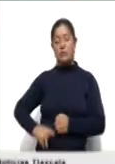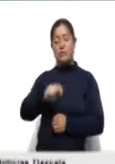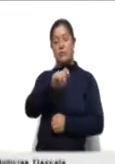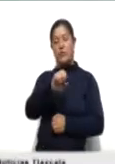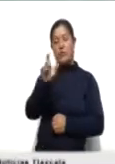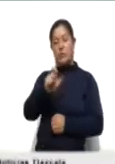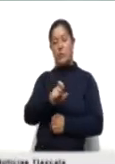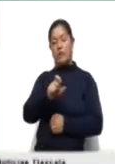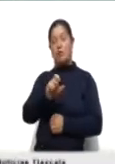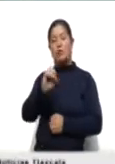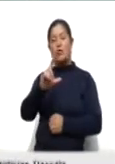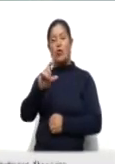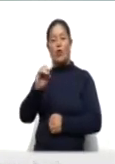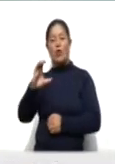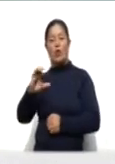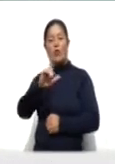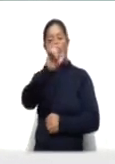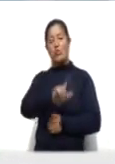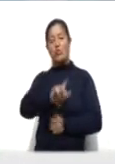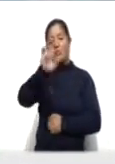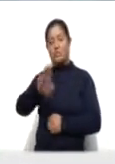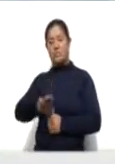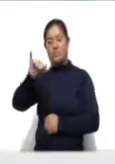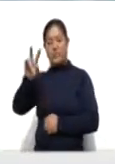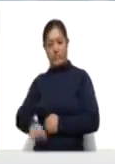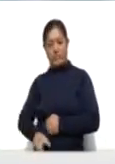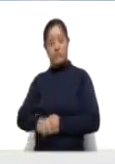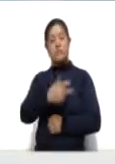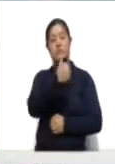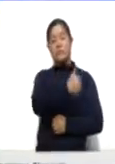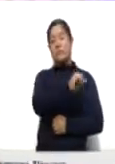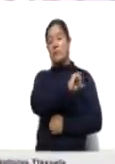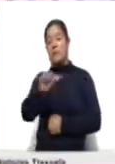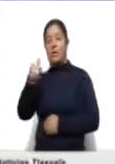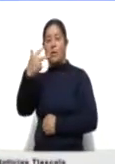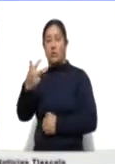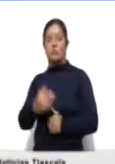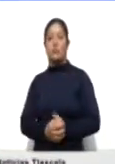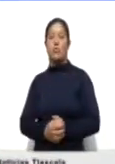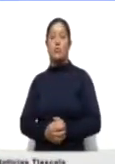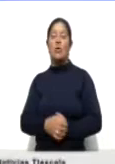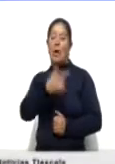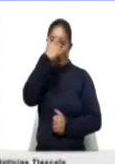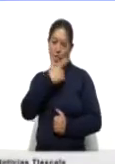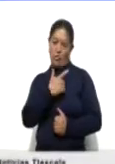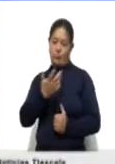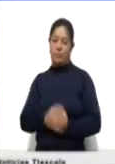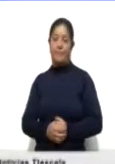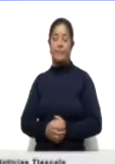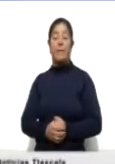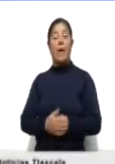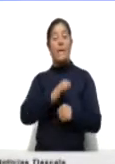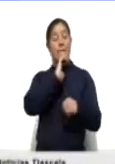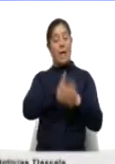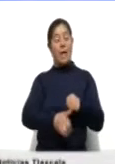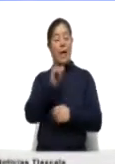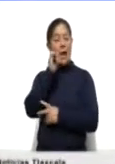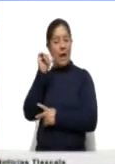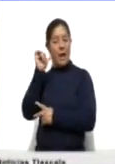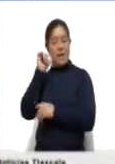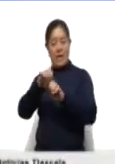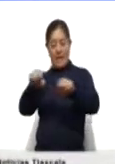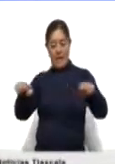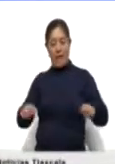lunes, miércoles y viernes, de 6 de la tarde a 8 de la noche. Y para finalizar, el día de ayer el